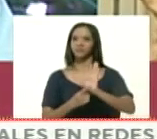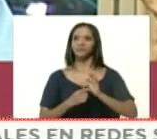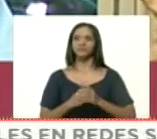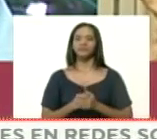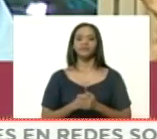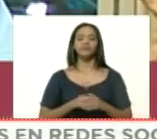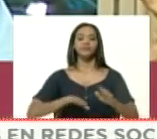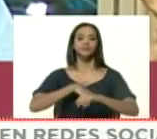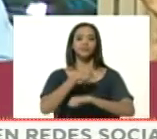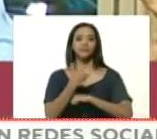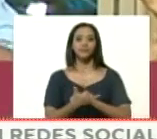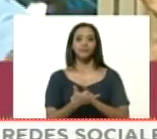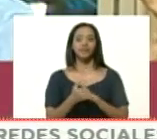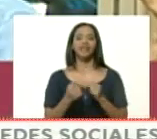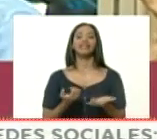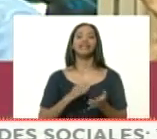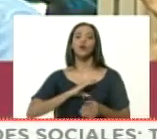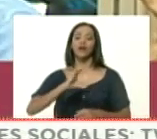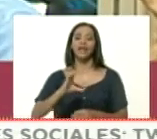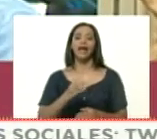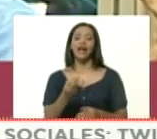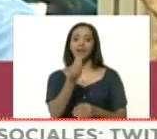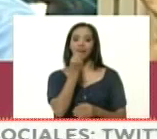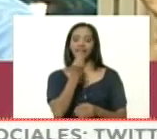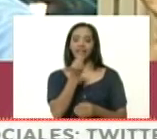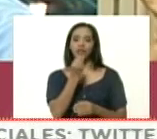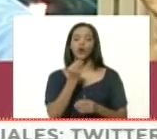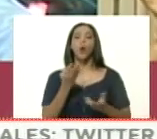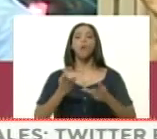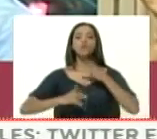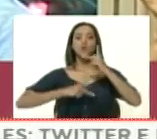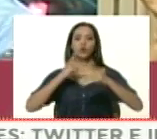el plan de soberanía alimentaria con producción,